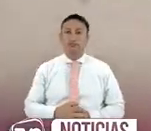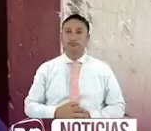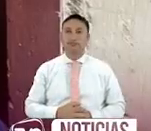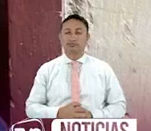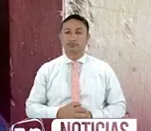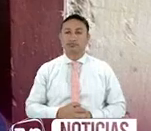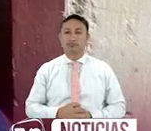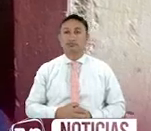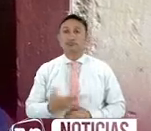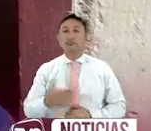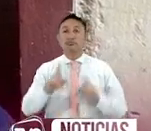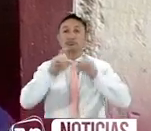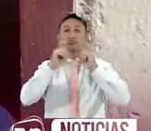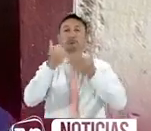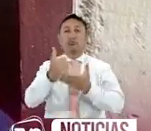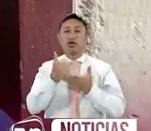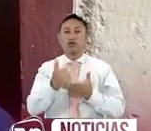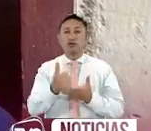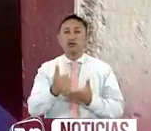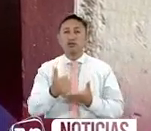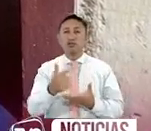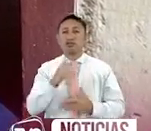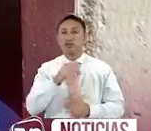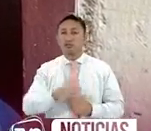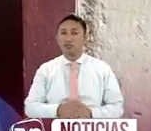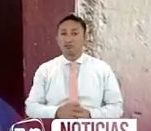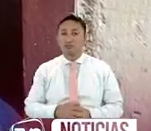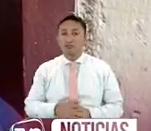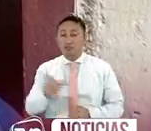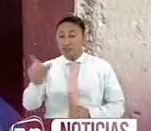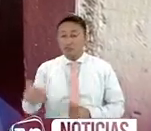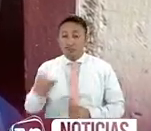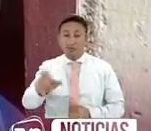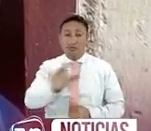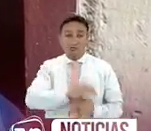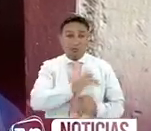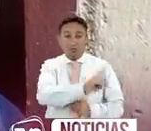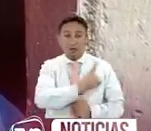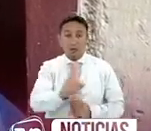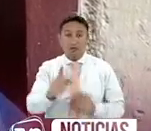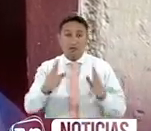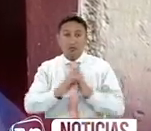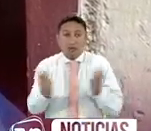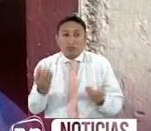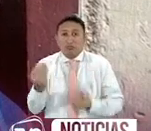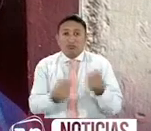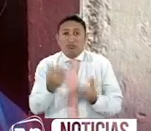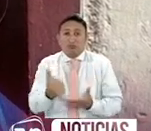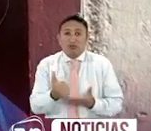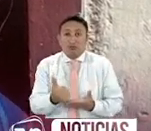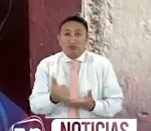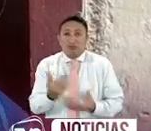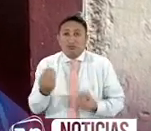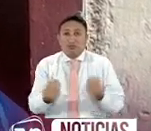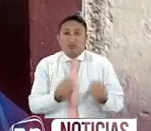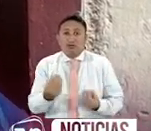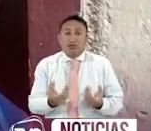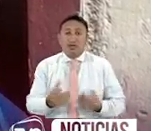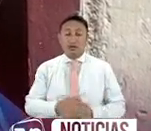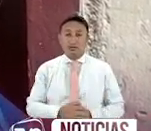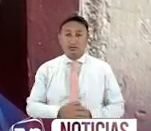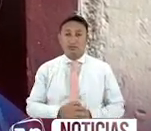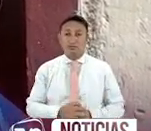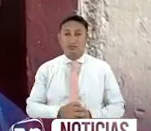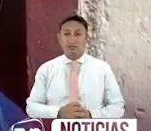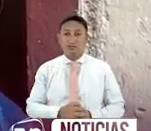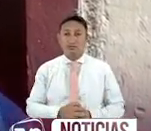gritando pidiendo Auxilio cada quien en sus puestas cada quien haciendo poner palos